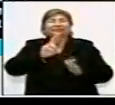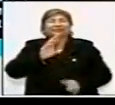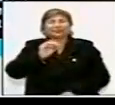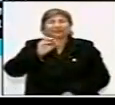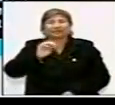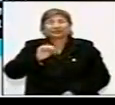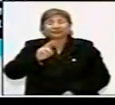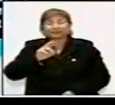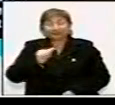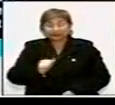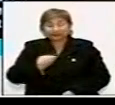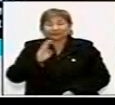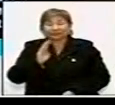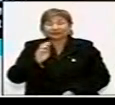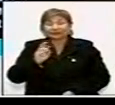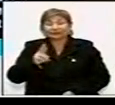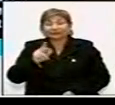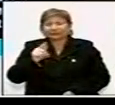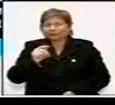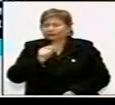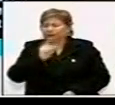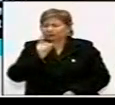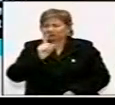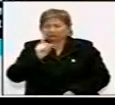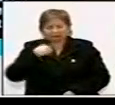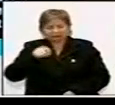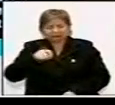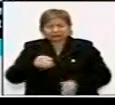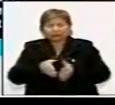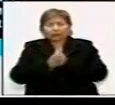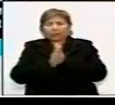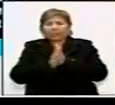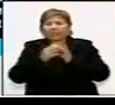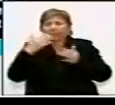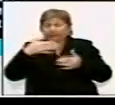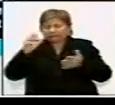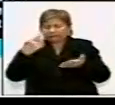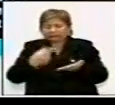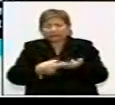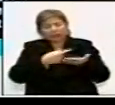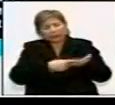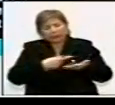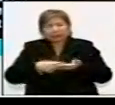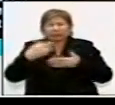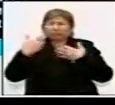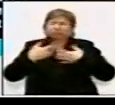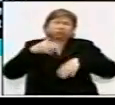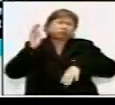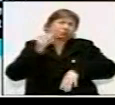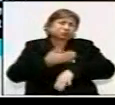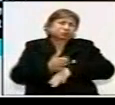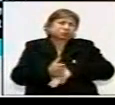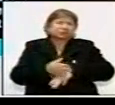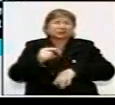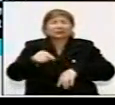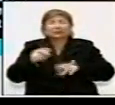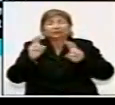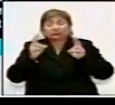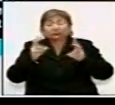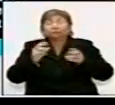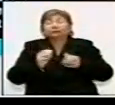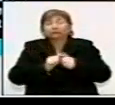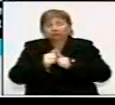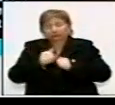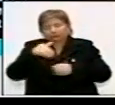pues expresa que no es atendible este pedido ya se ha debatido bastante sobre este tema y se pueda